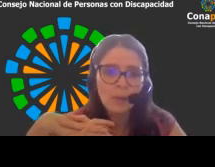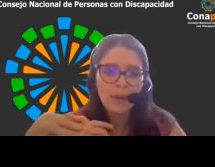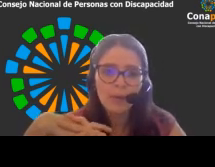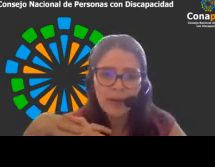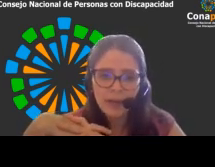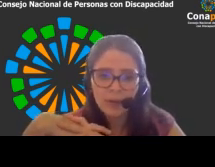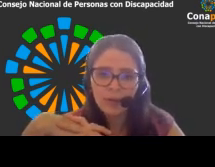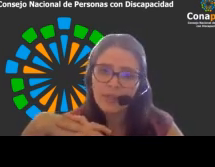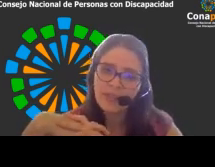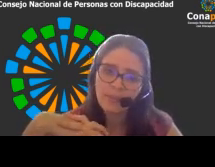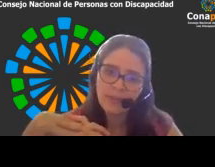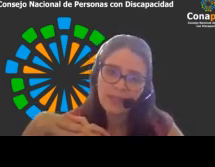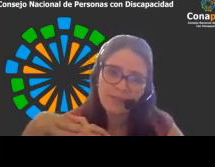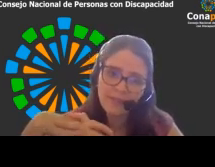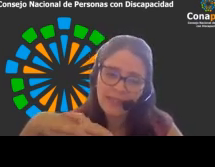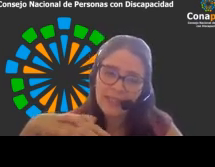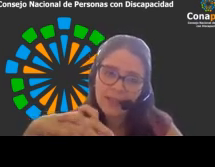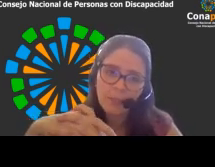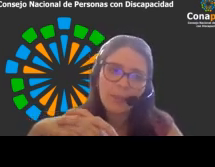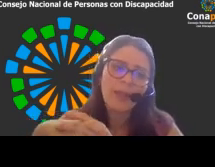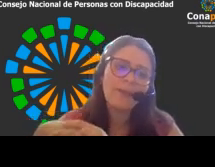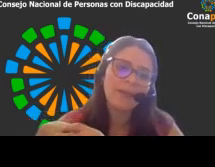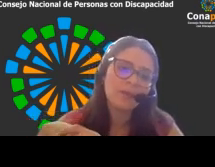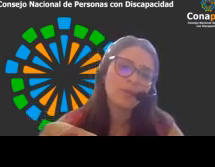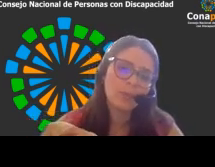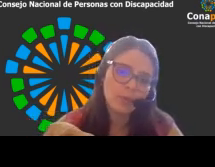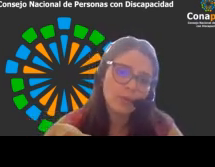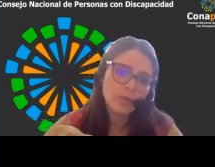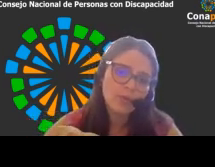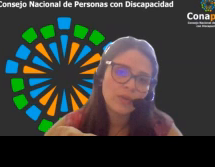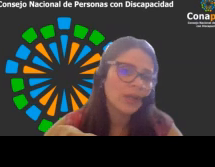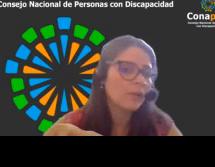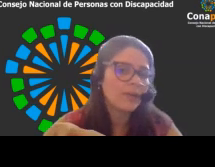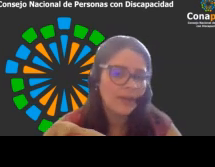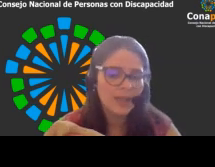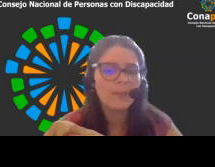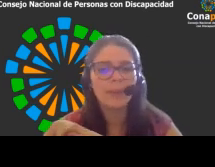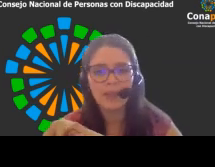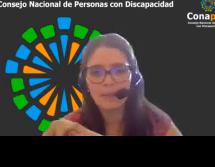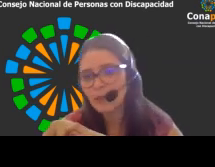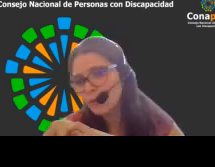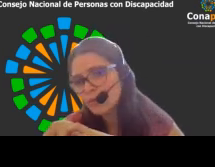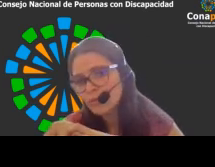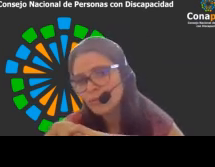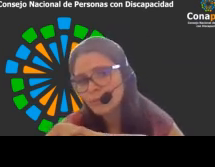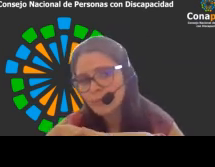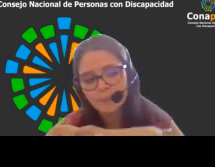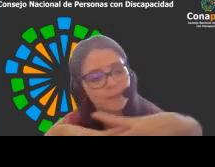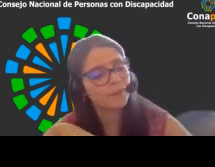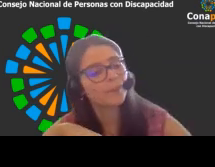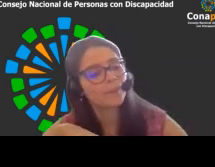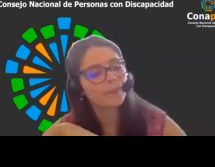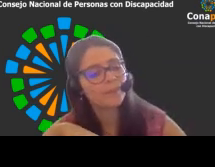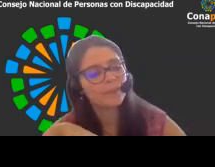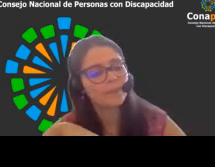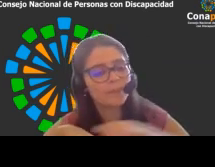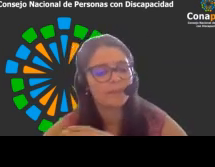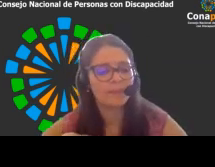una mujer con discapacidad física puede vender sus productos en una feria de emprendimientos